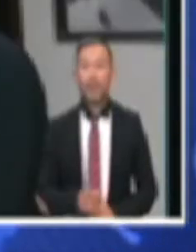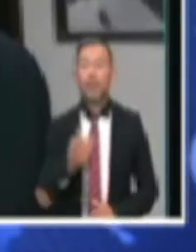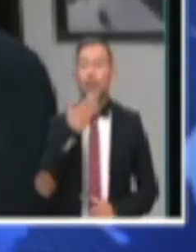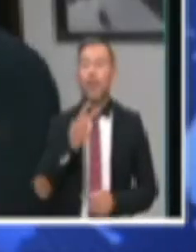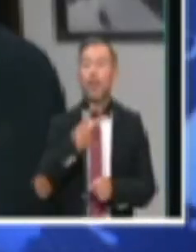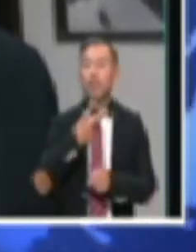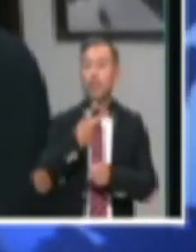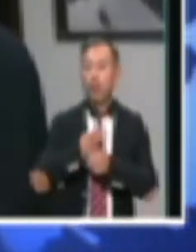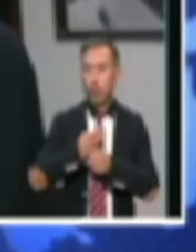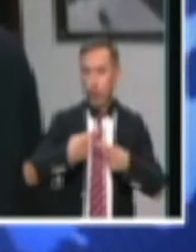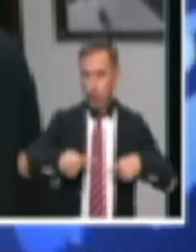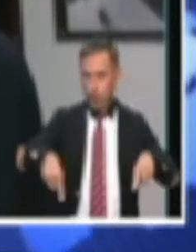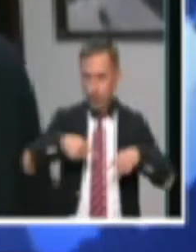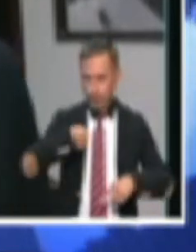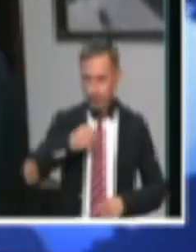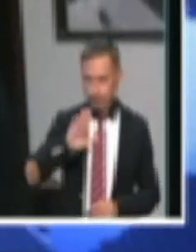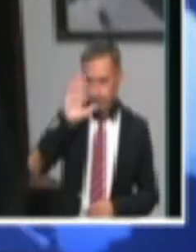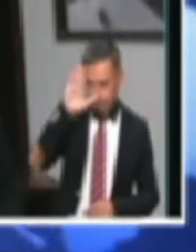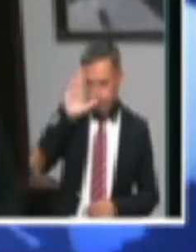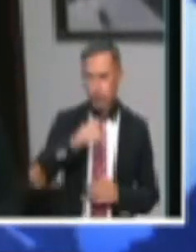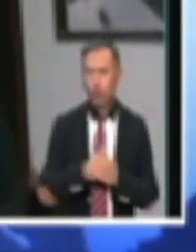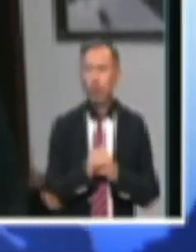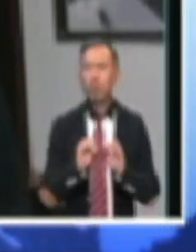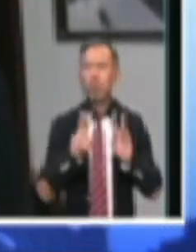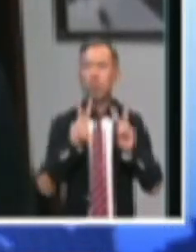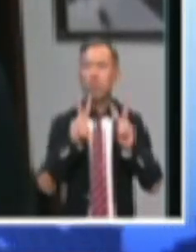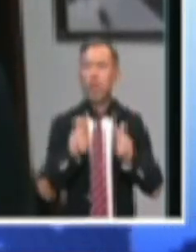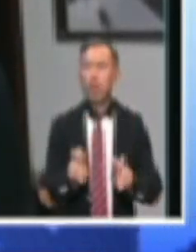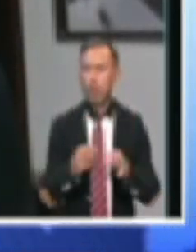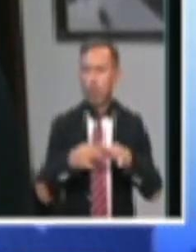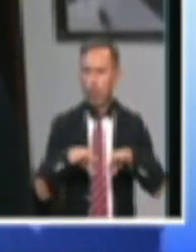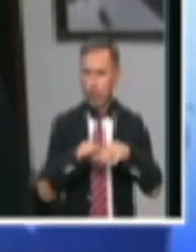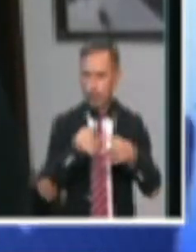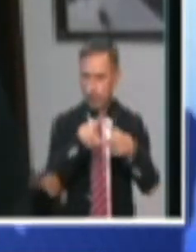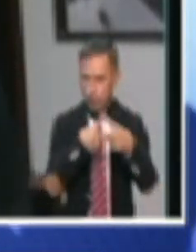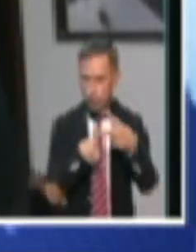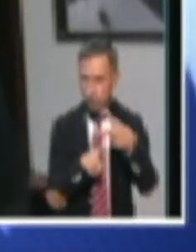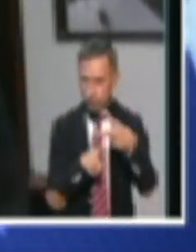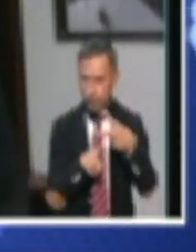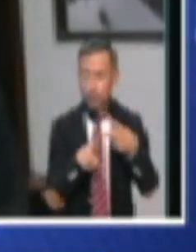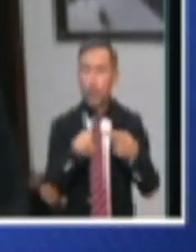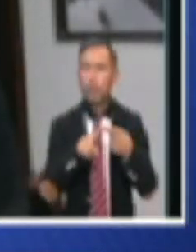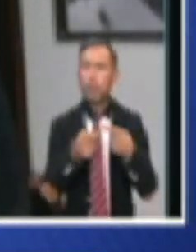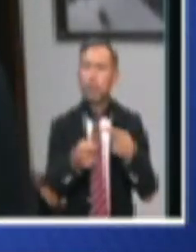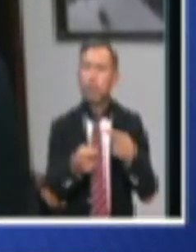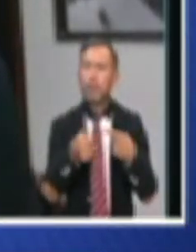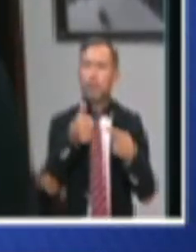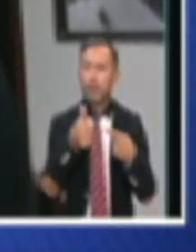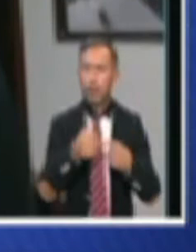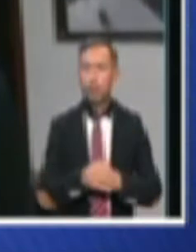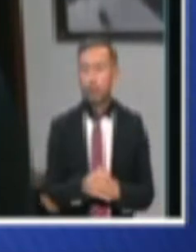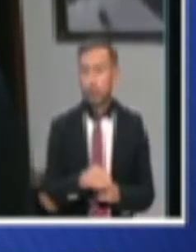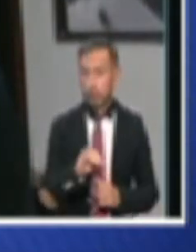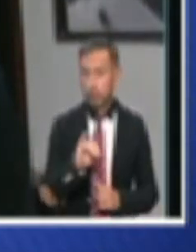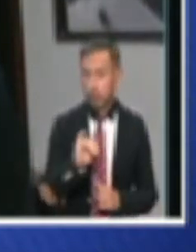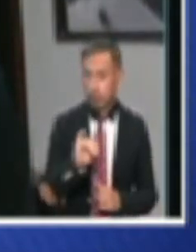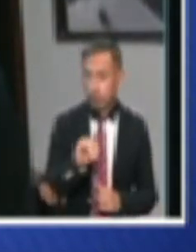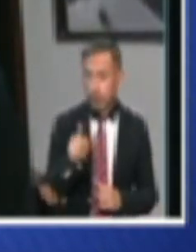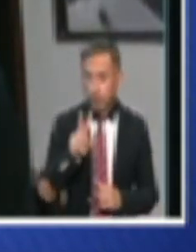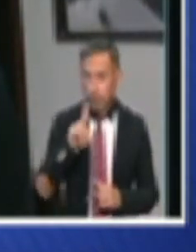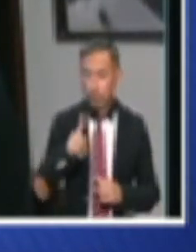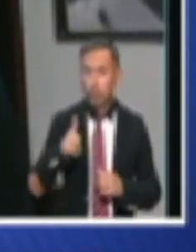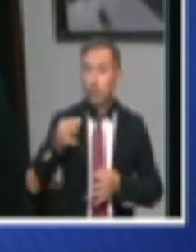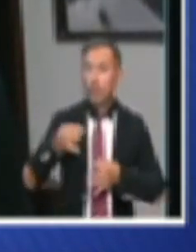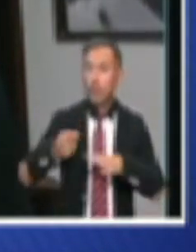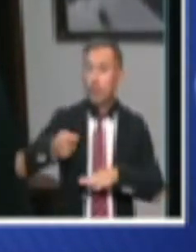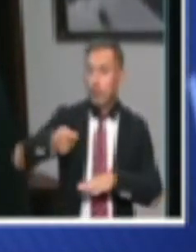vote por un sentido u otro. En ningún momento el tribunal dijo, si ustedes castigan con quitar registros, están violando